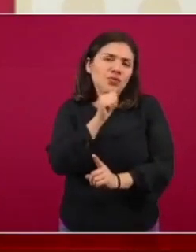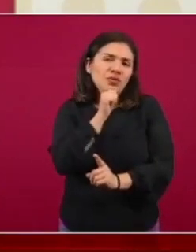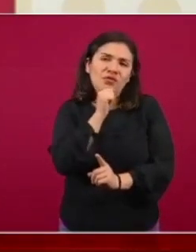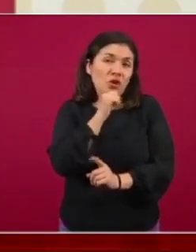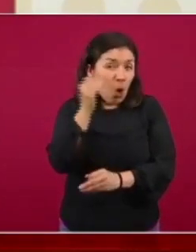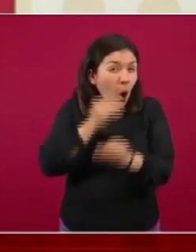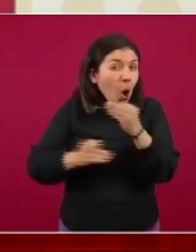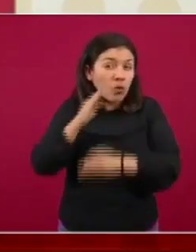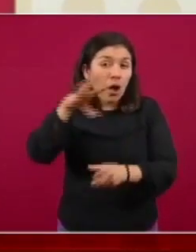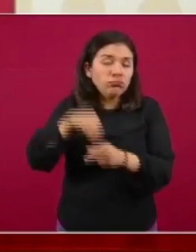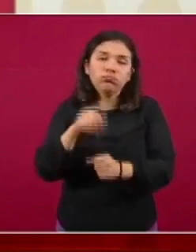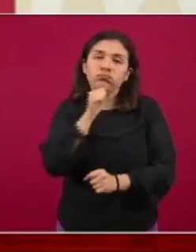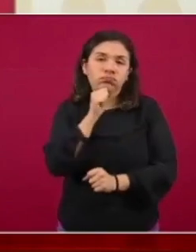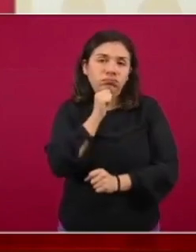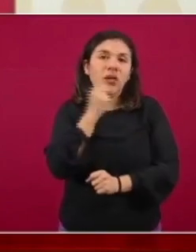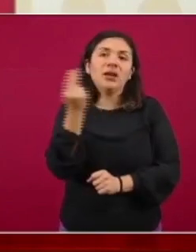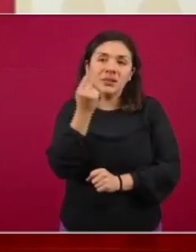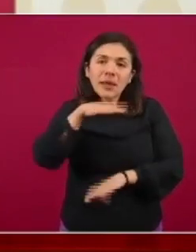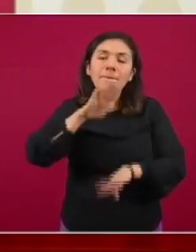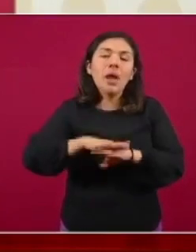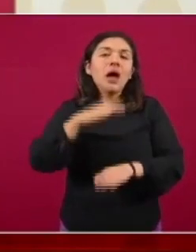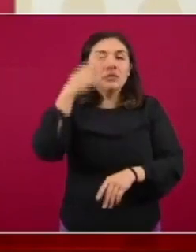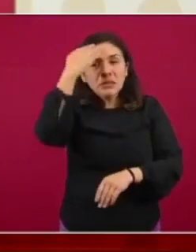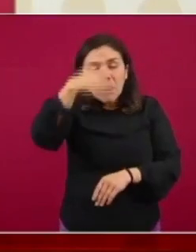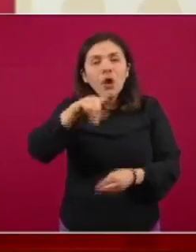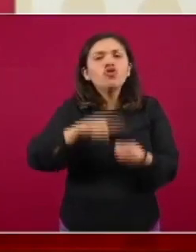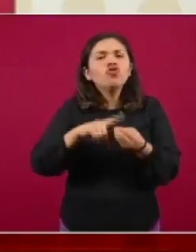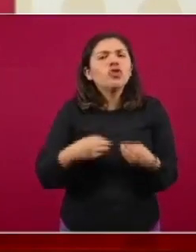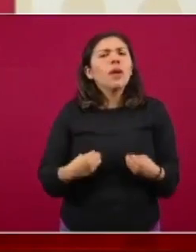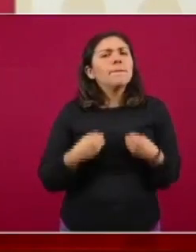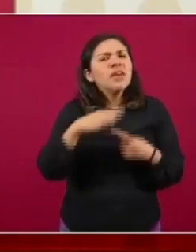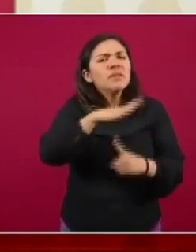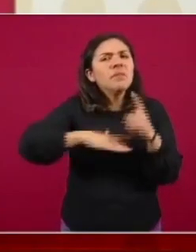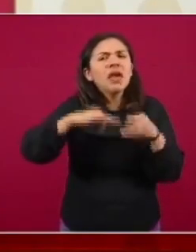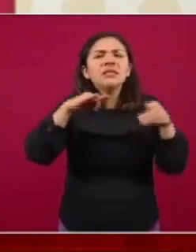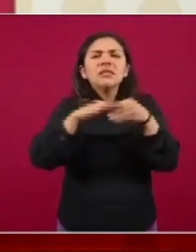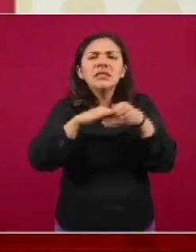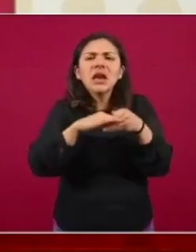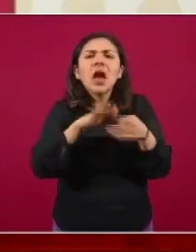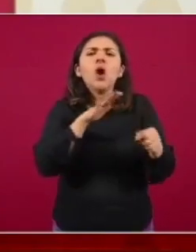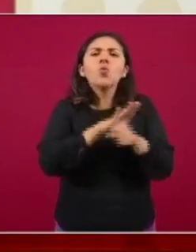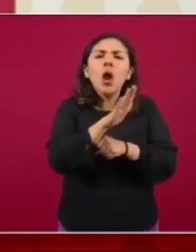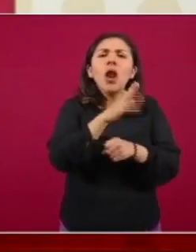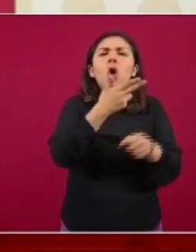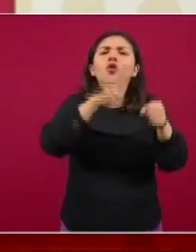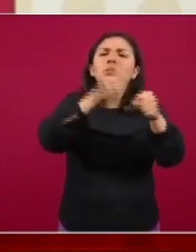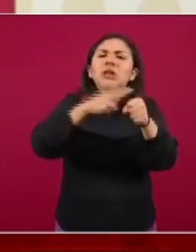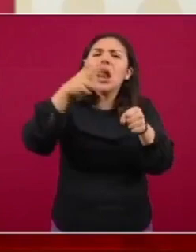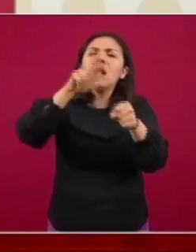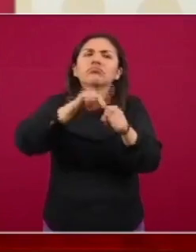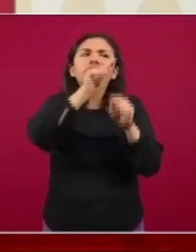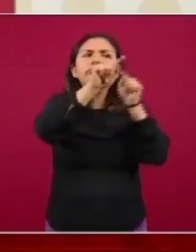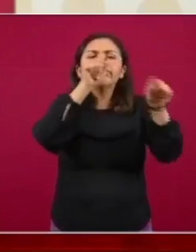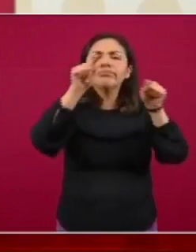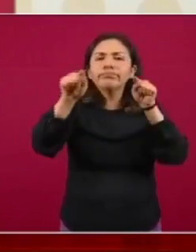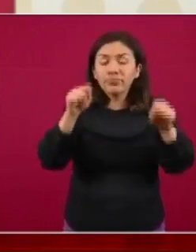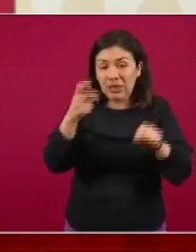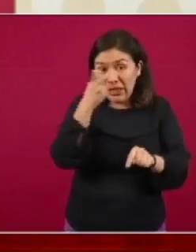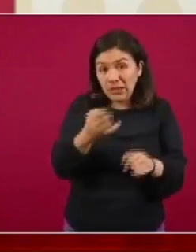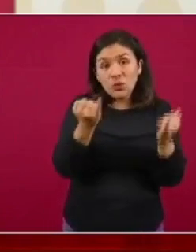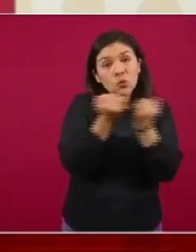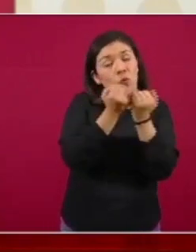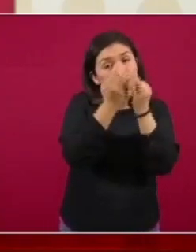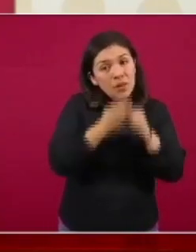pero no en todos. Estamos referenciando estos domicilios, estamos viendo la cercanía con los diferentes centros de salud, hospitales. Este es un